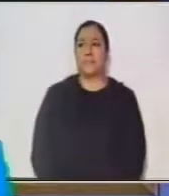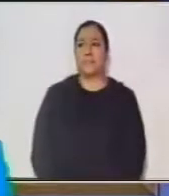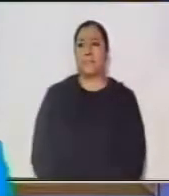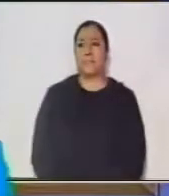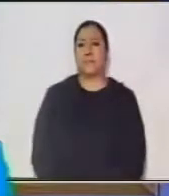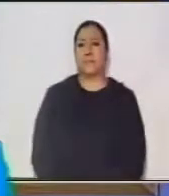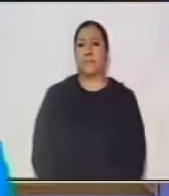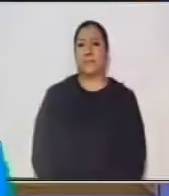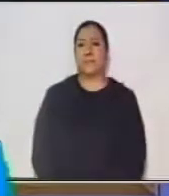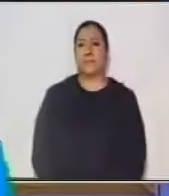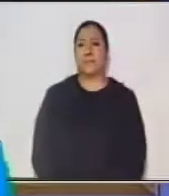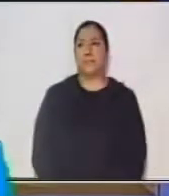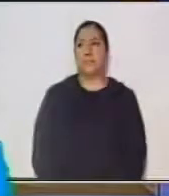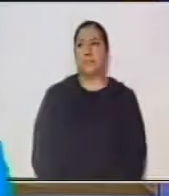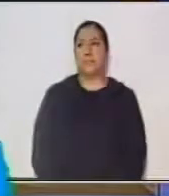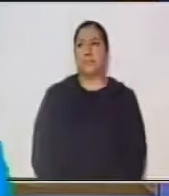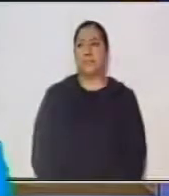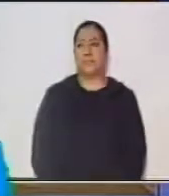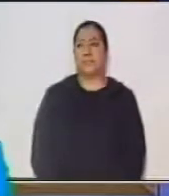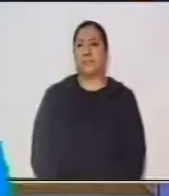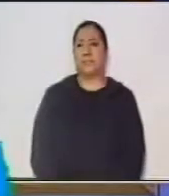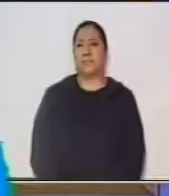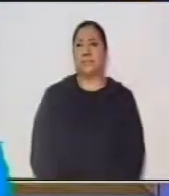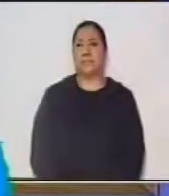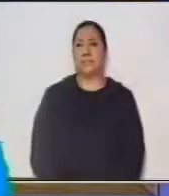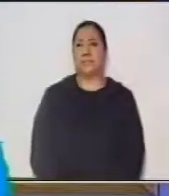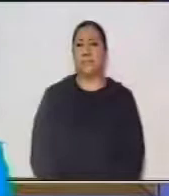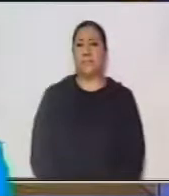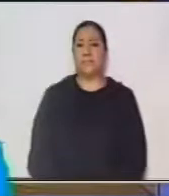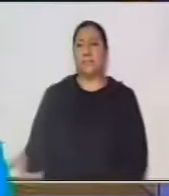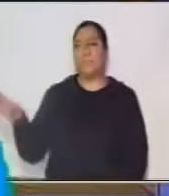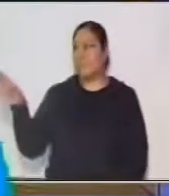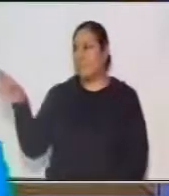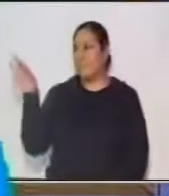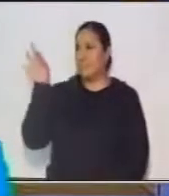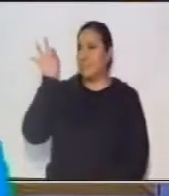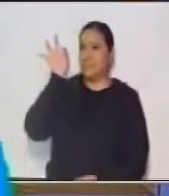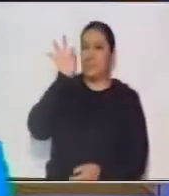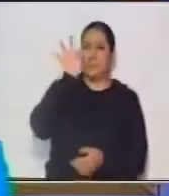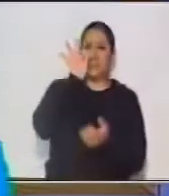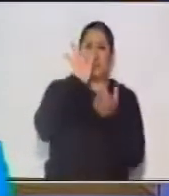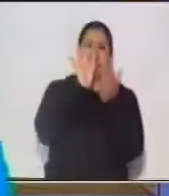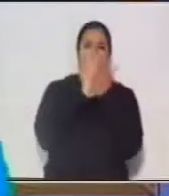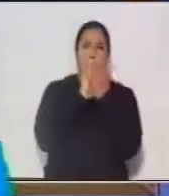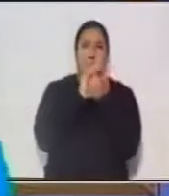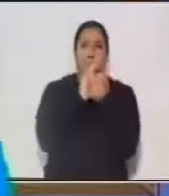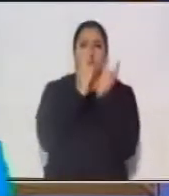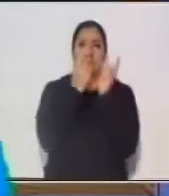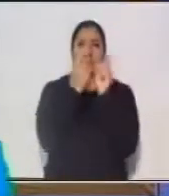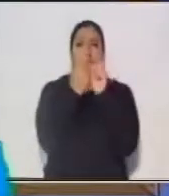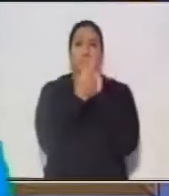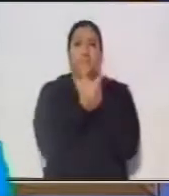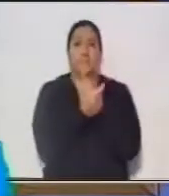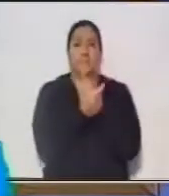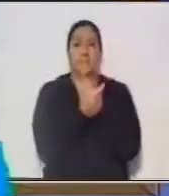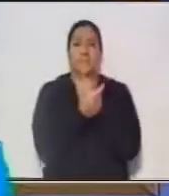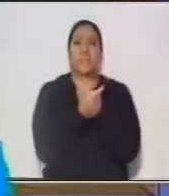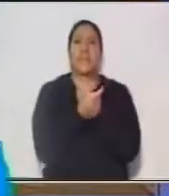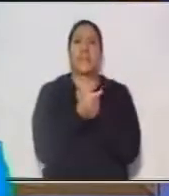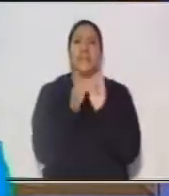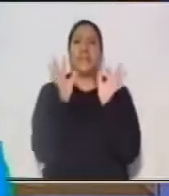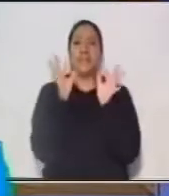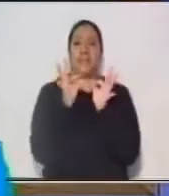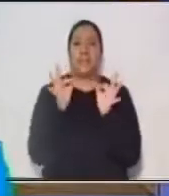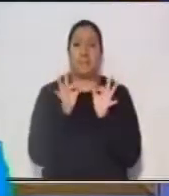y colocarlo acá arriba y este otro. Si lo haces